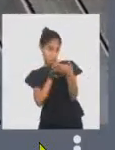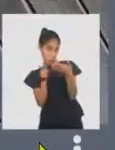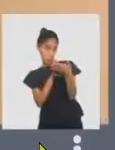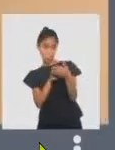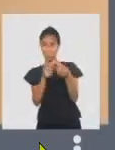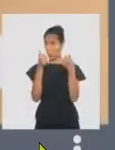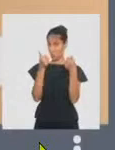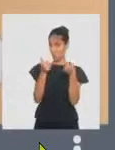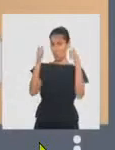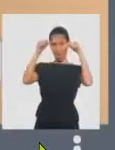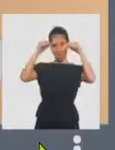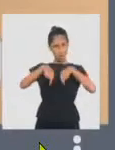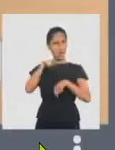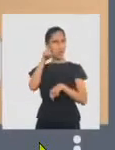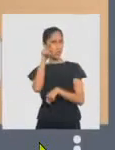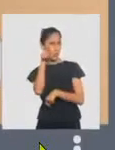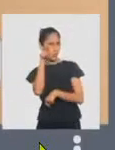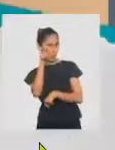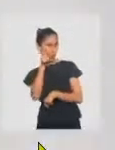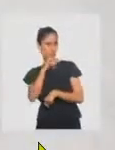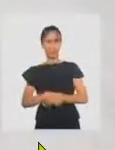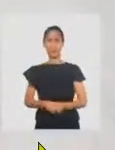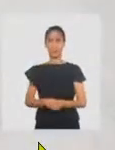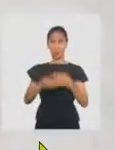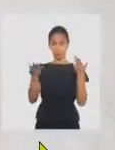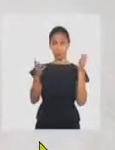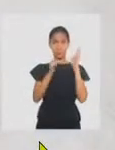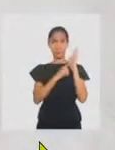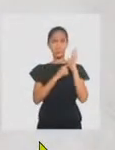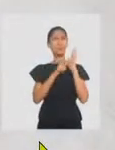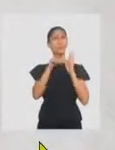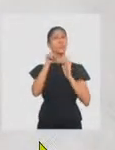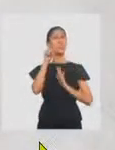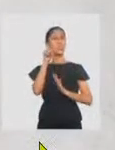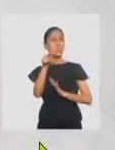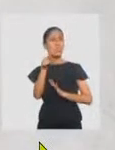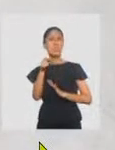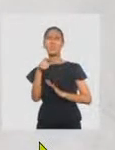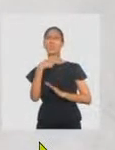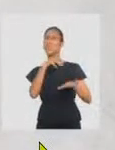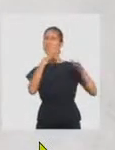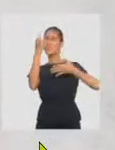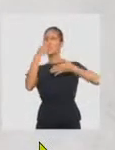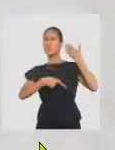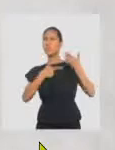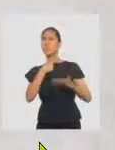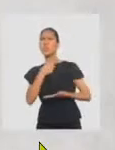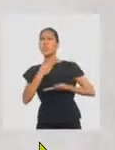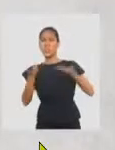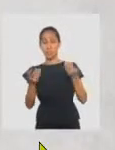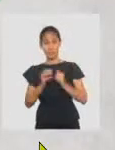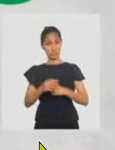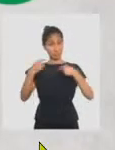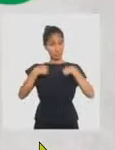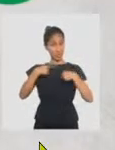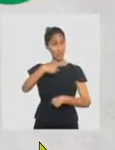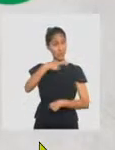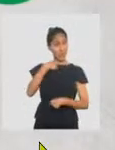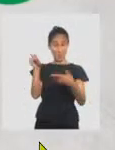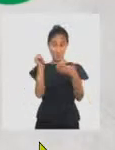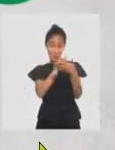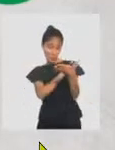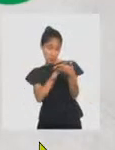reading. Now, it's your turn. What do you like doing? I